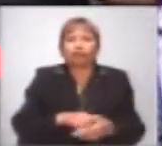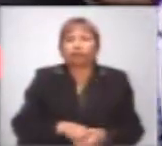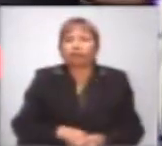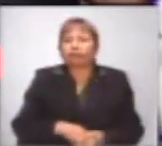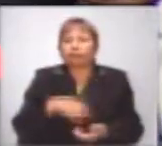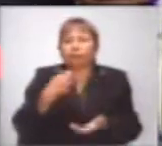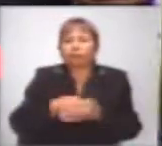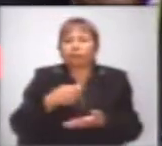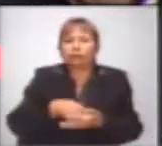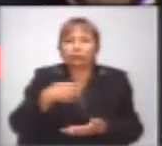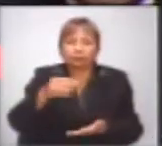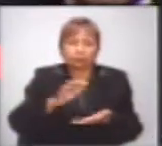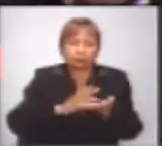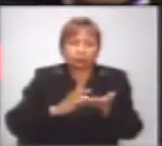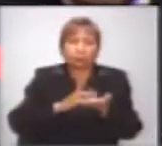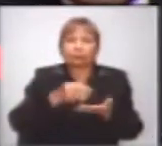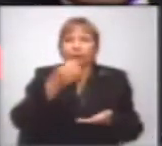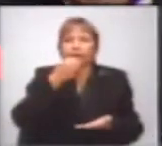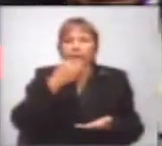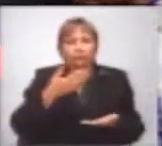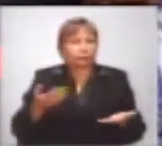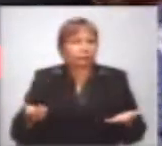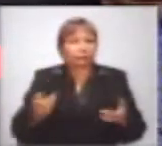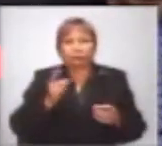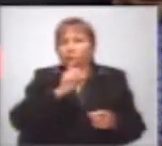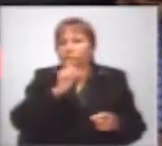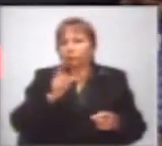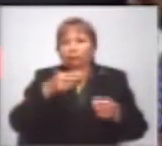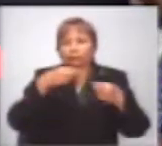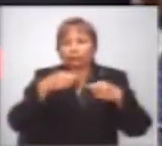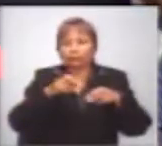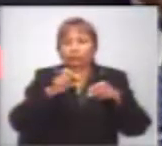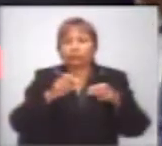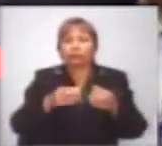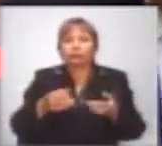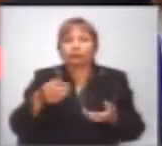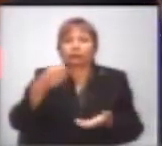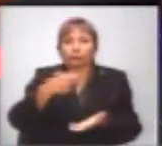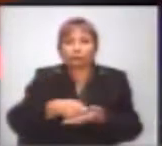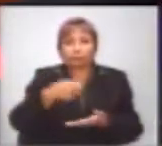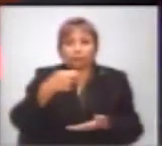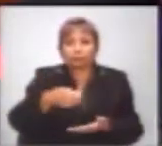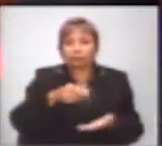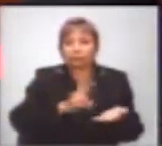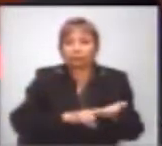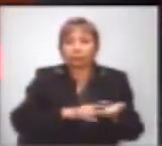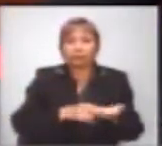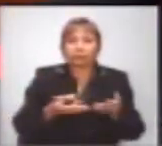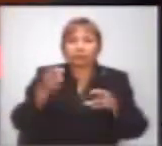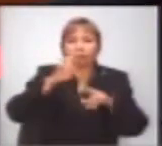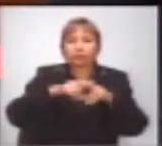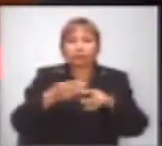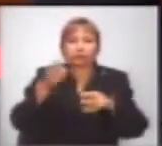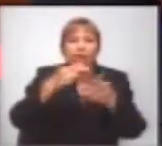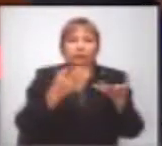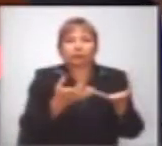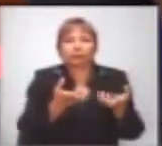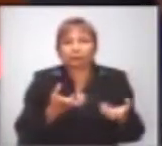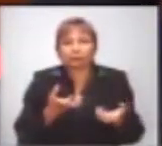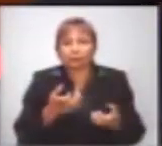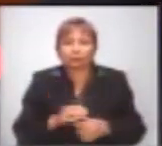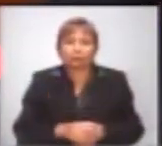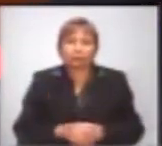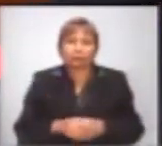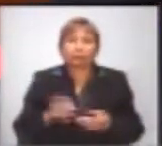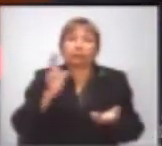el costo de las medicinas, y no autorizar por ley que los contratos de seguros incrementen como les da la gana